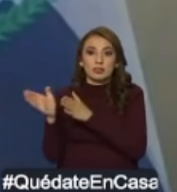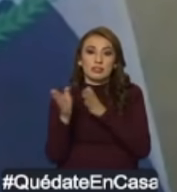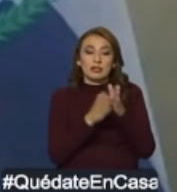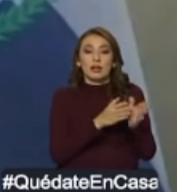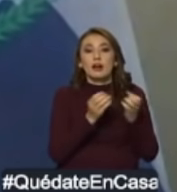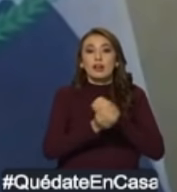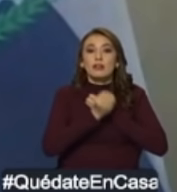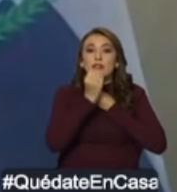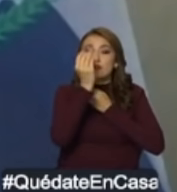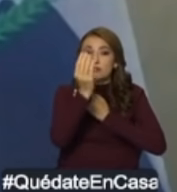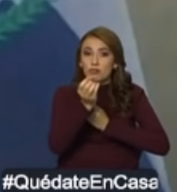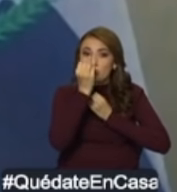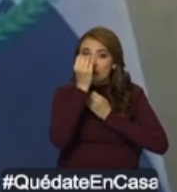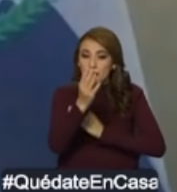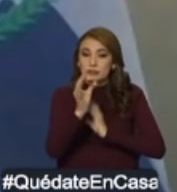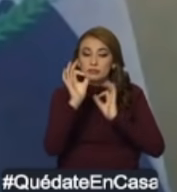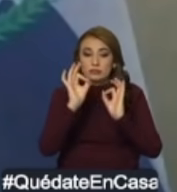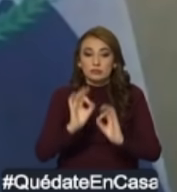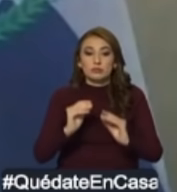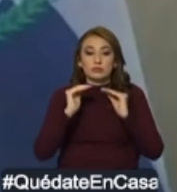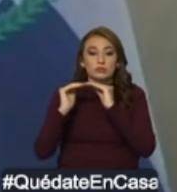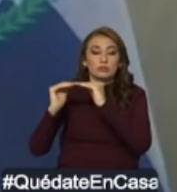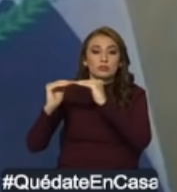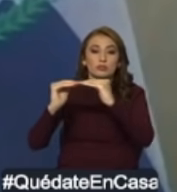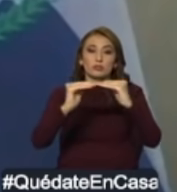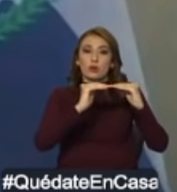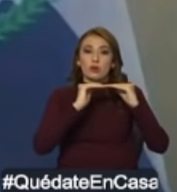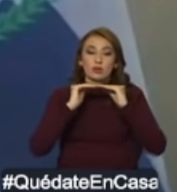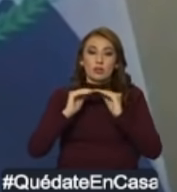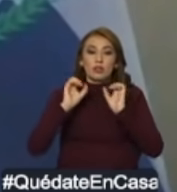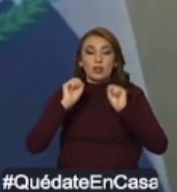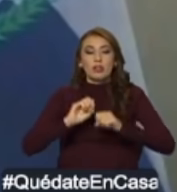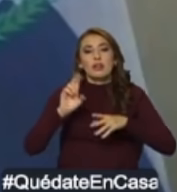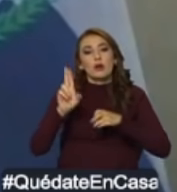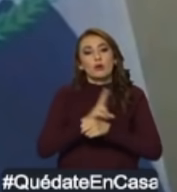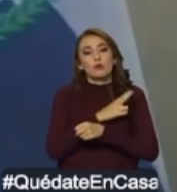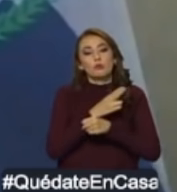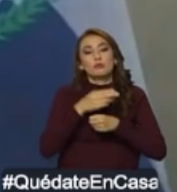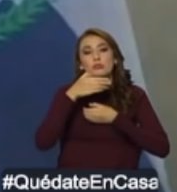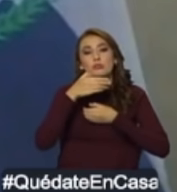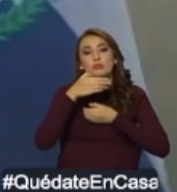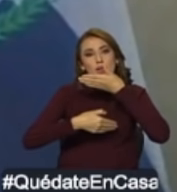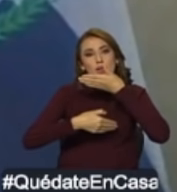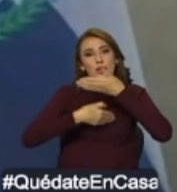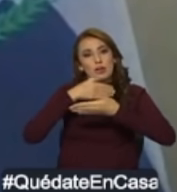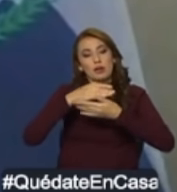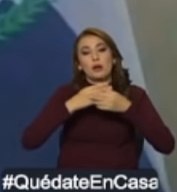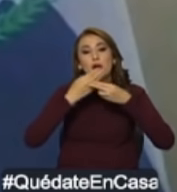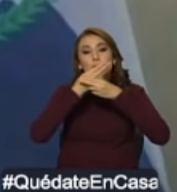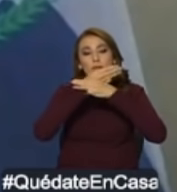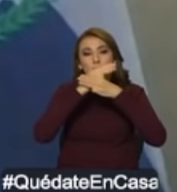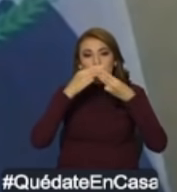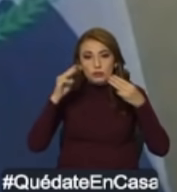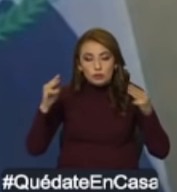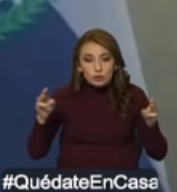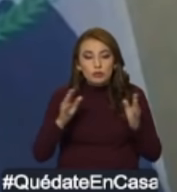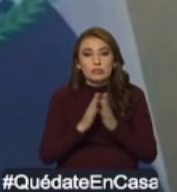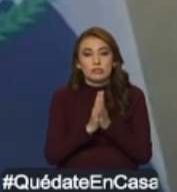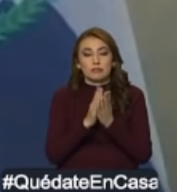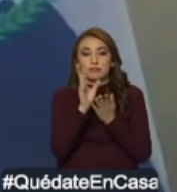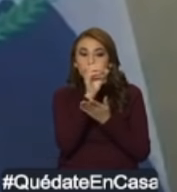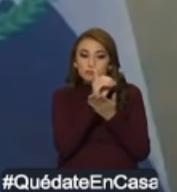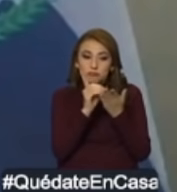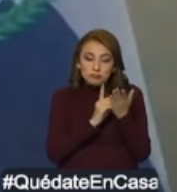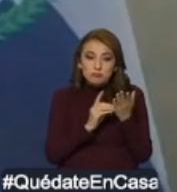es una información sólida que permite también utilizar varias metodologías, una metodología descriptiva, una